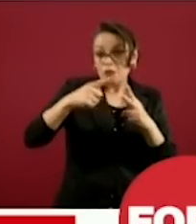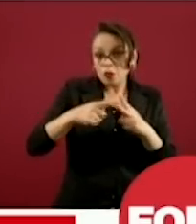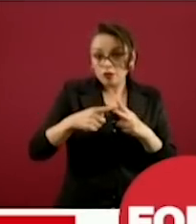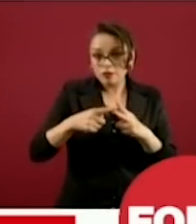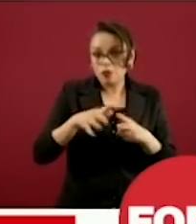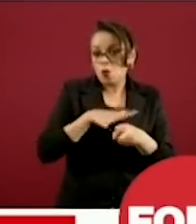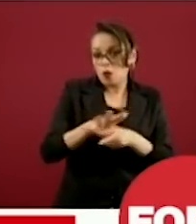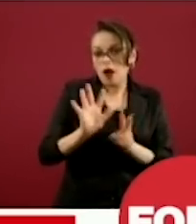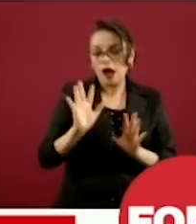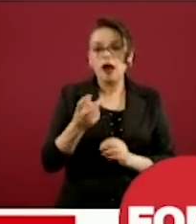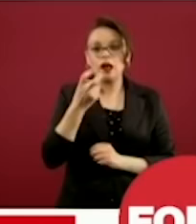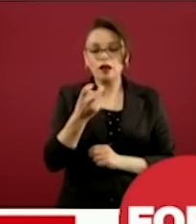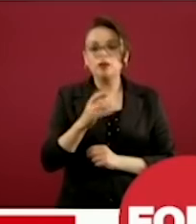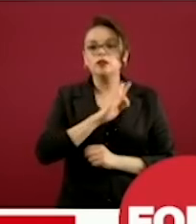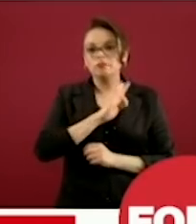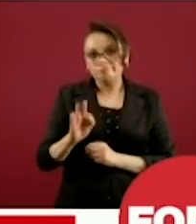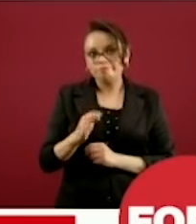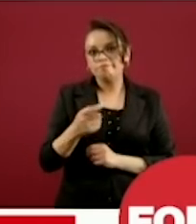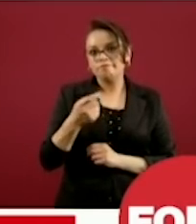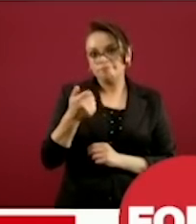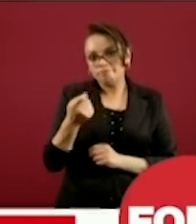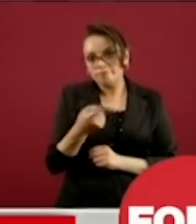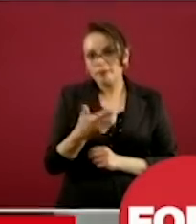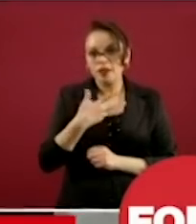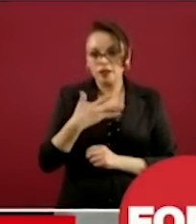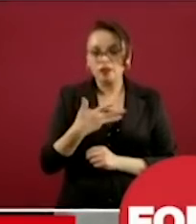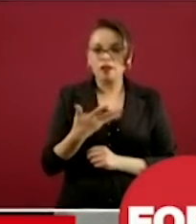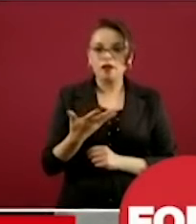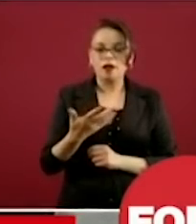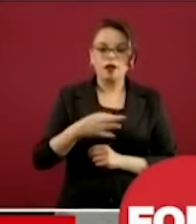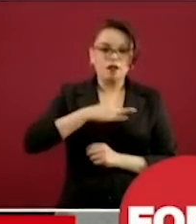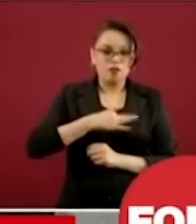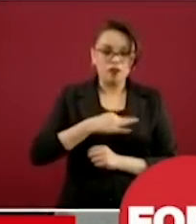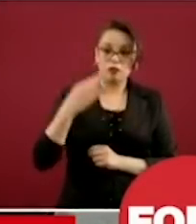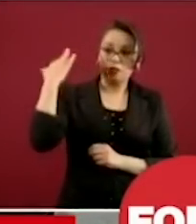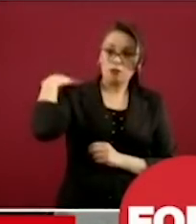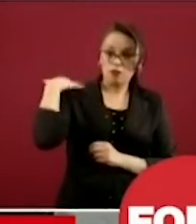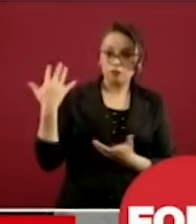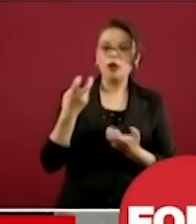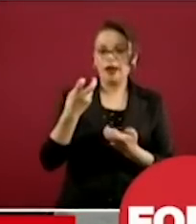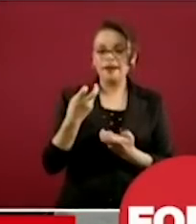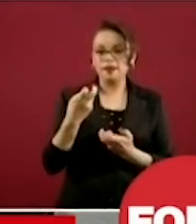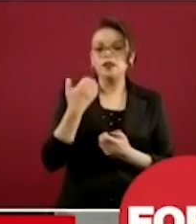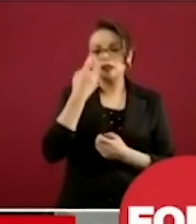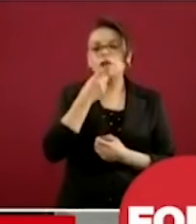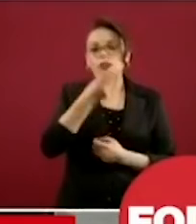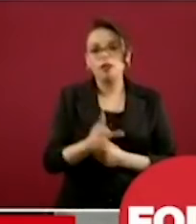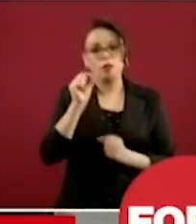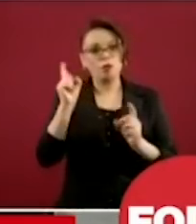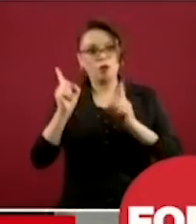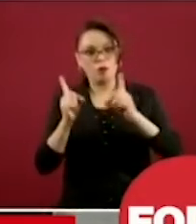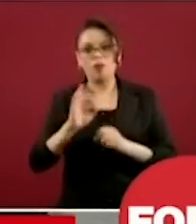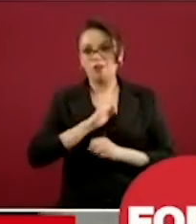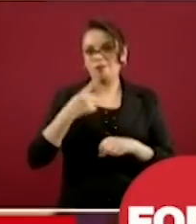síntoma característico de una infección respiratoria aguda, se clasifica como caso sospechoso. Sin embargo,